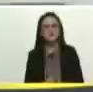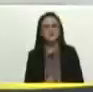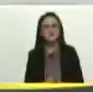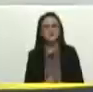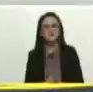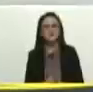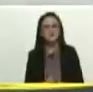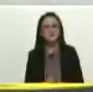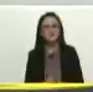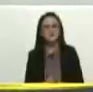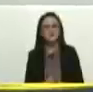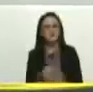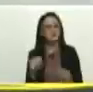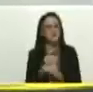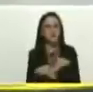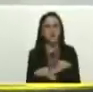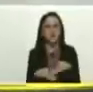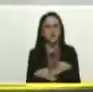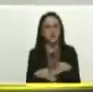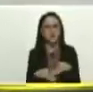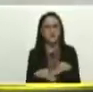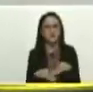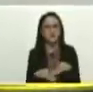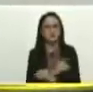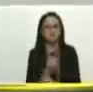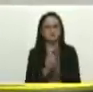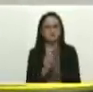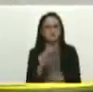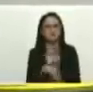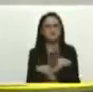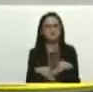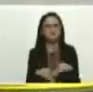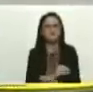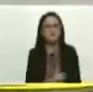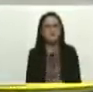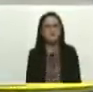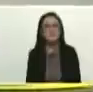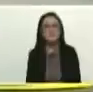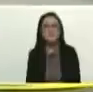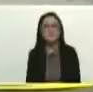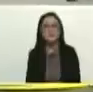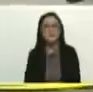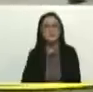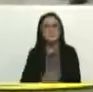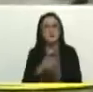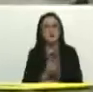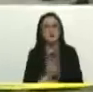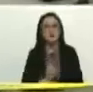Y es al contrario, es al contrario. Mientras más rápido